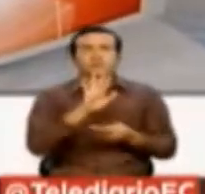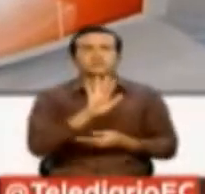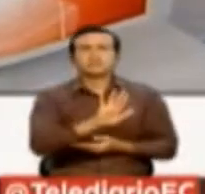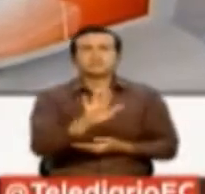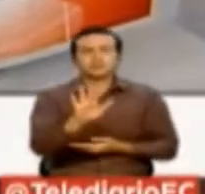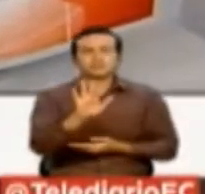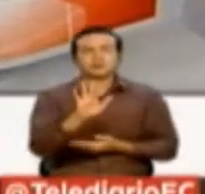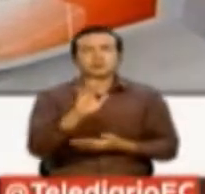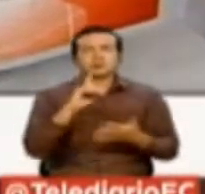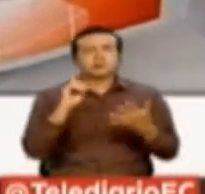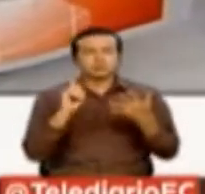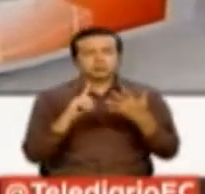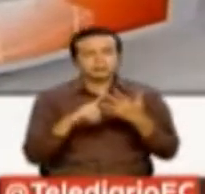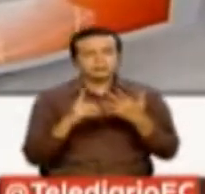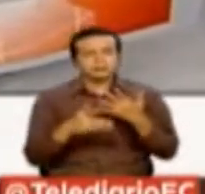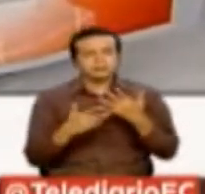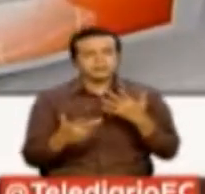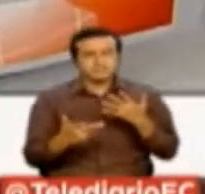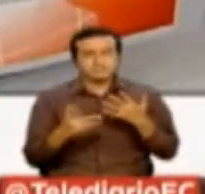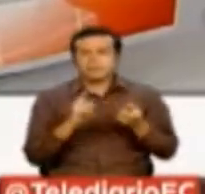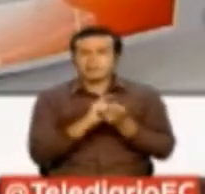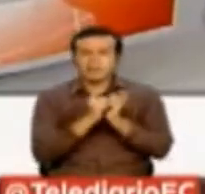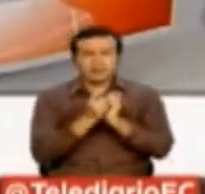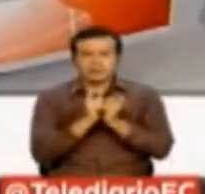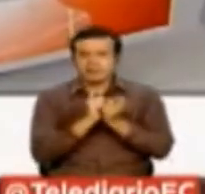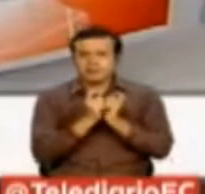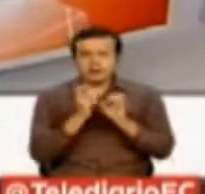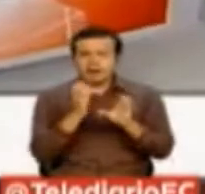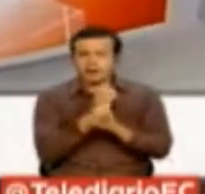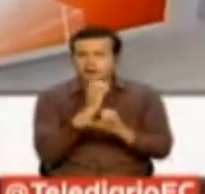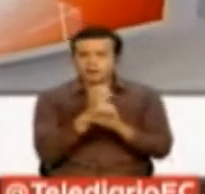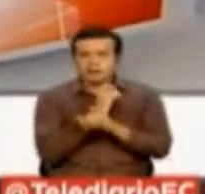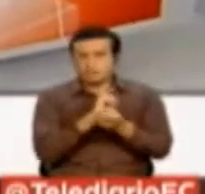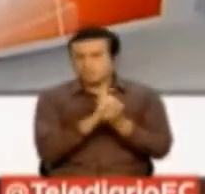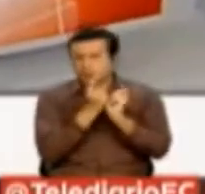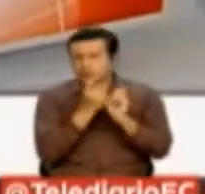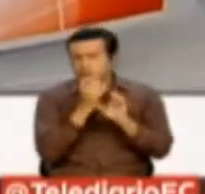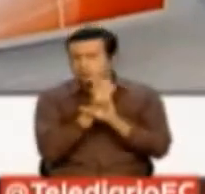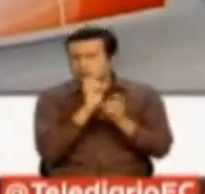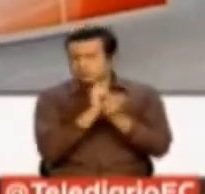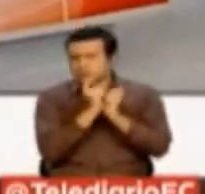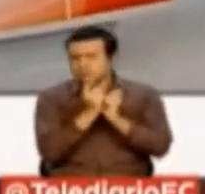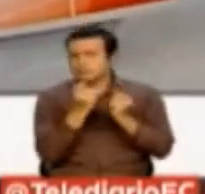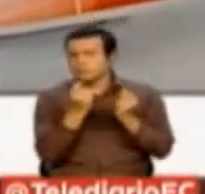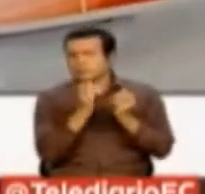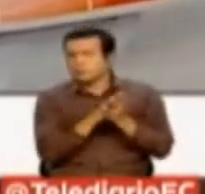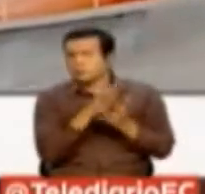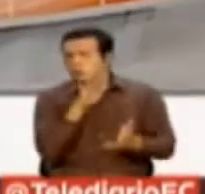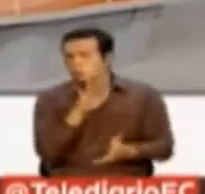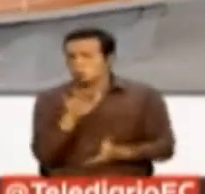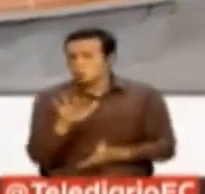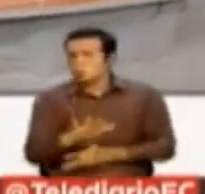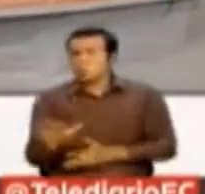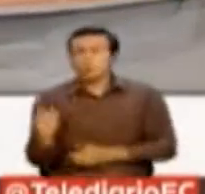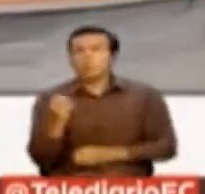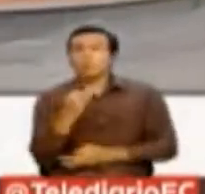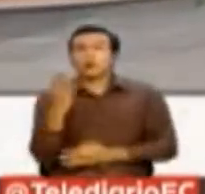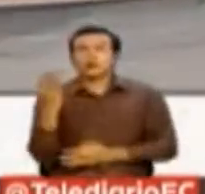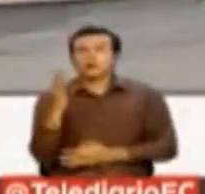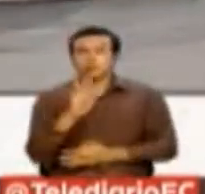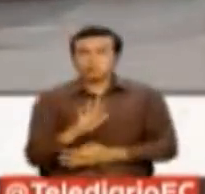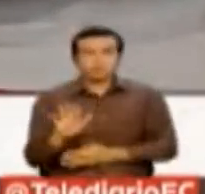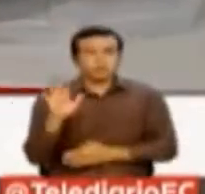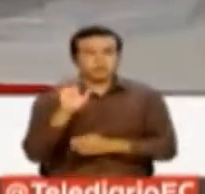también se cambia la fórmula cuantificar ese crudo todo él